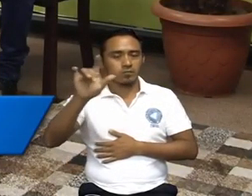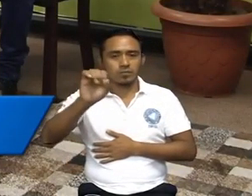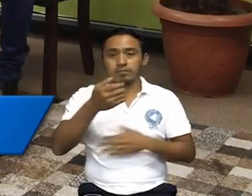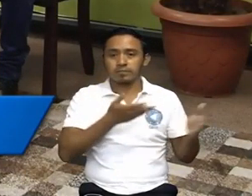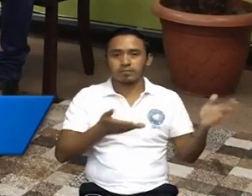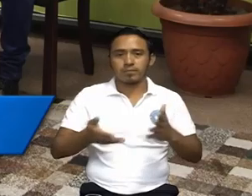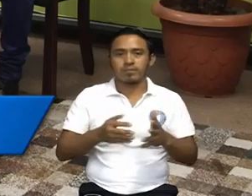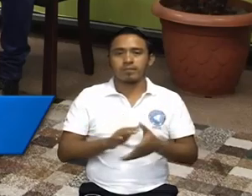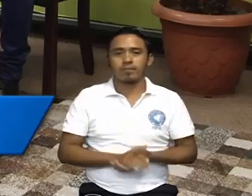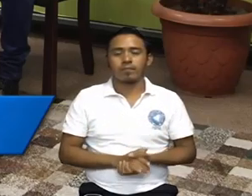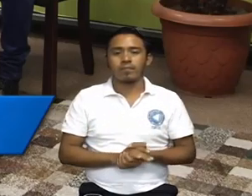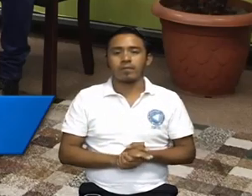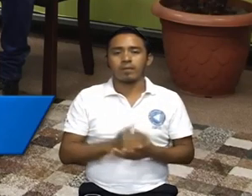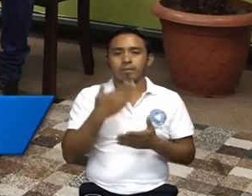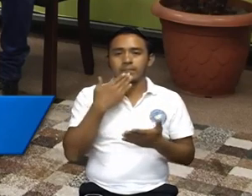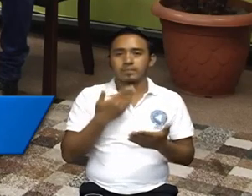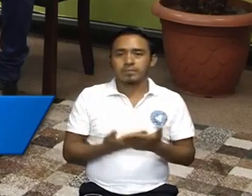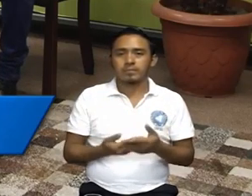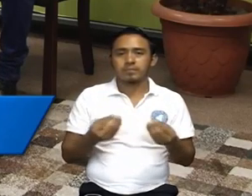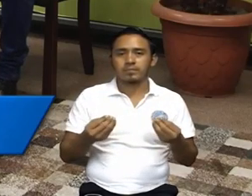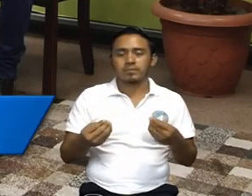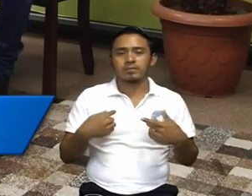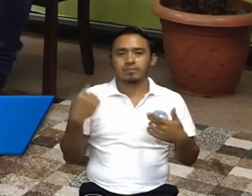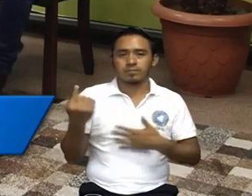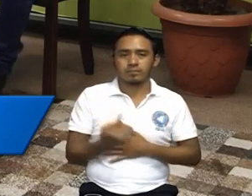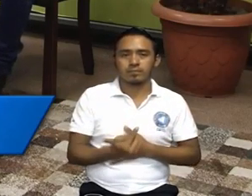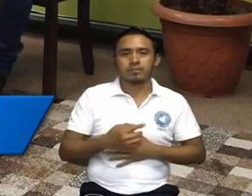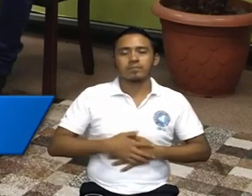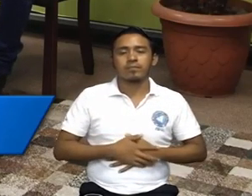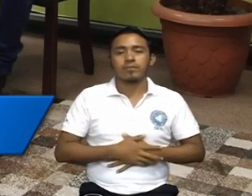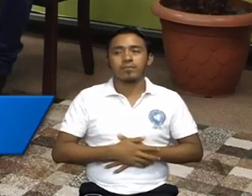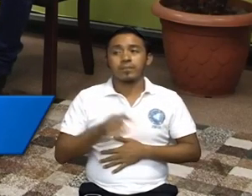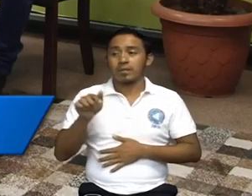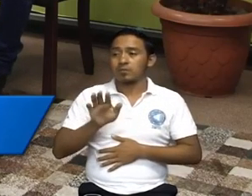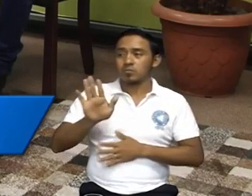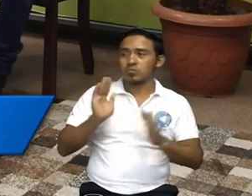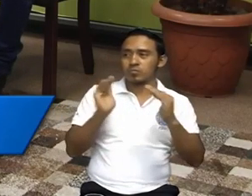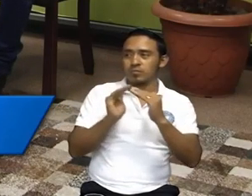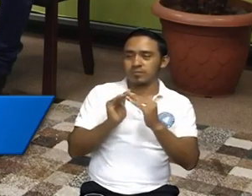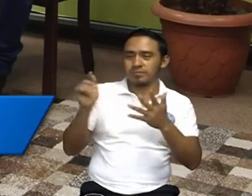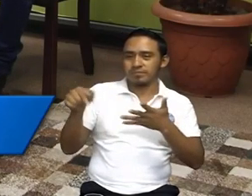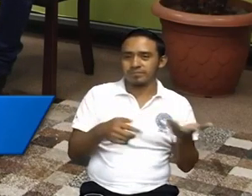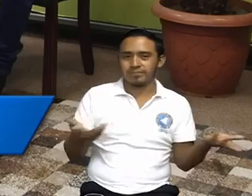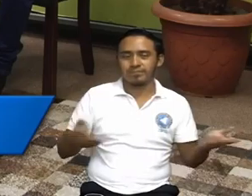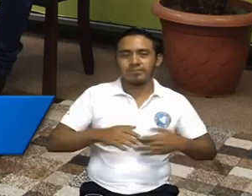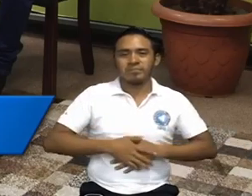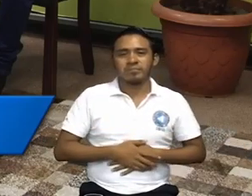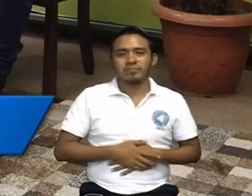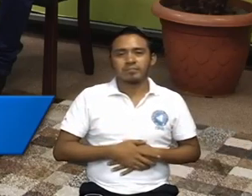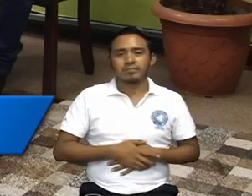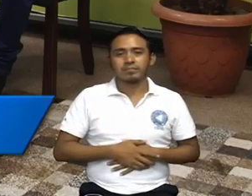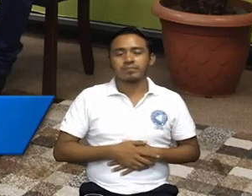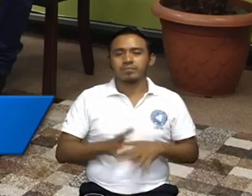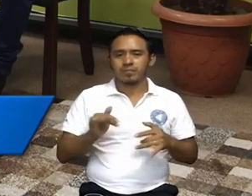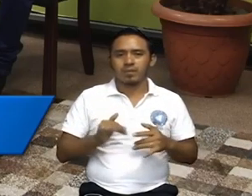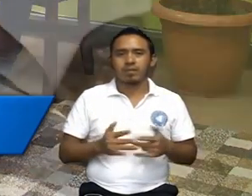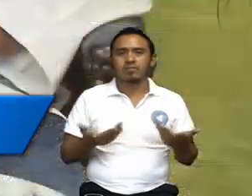doctor, mucho gusto. Gracias por la invitación. Es un placer nuevamente tenerlo. Gracias. Y es su casa aquí. Así es, ya hemos venido varias